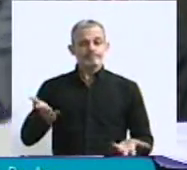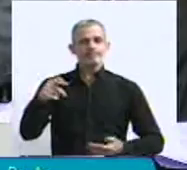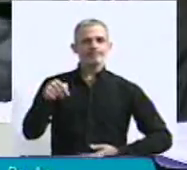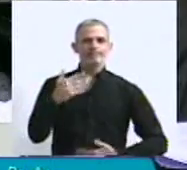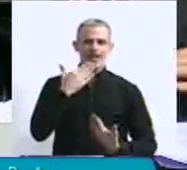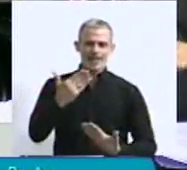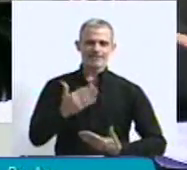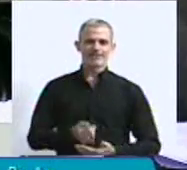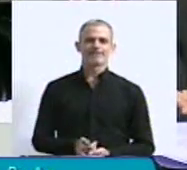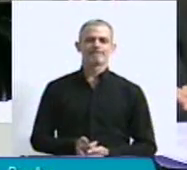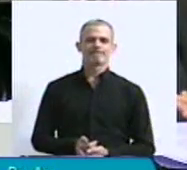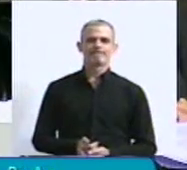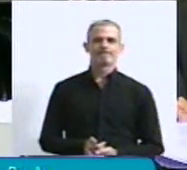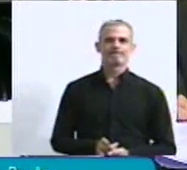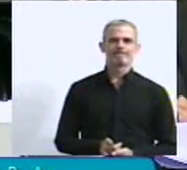Gracias.